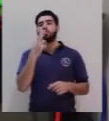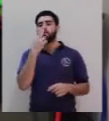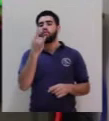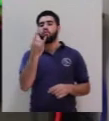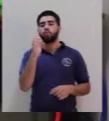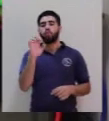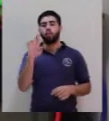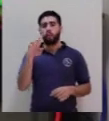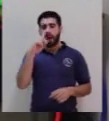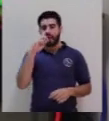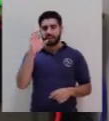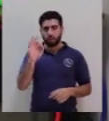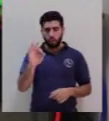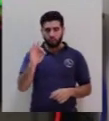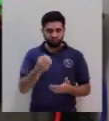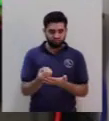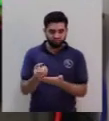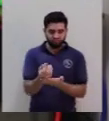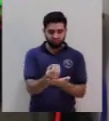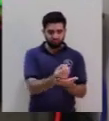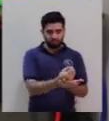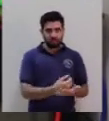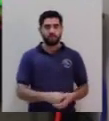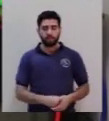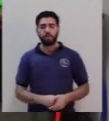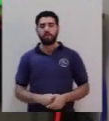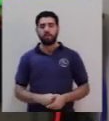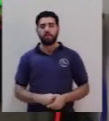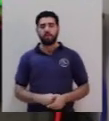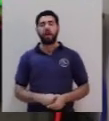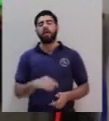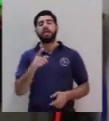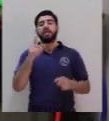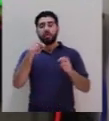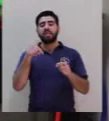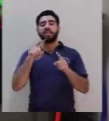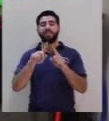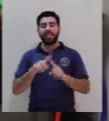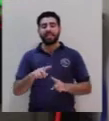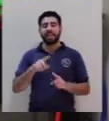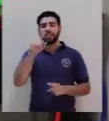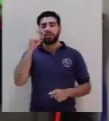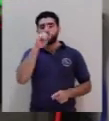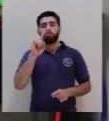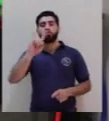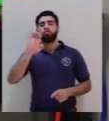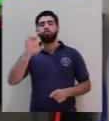casa. Excelente, excelente, profe, me parece. Entonces, para empezar, ¿qué tipos de suelo hay? Los tipos de